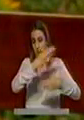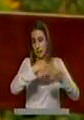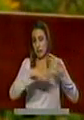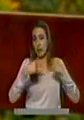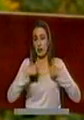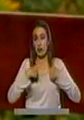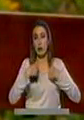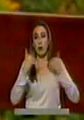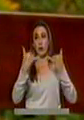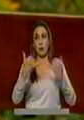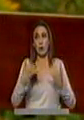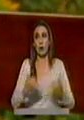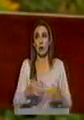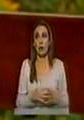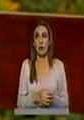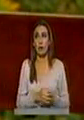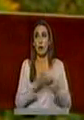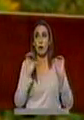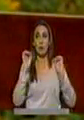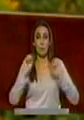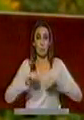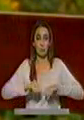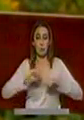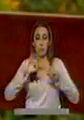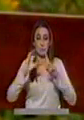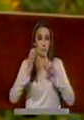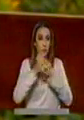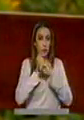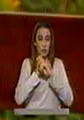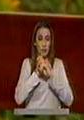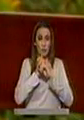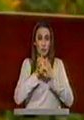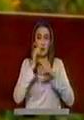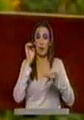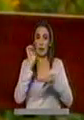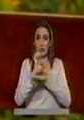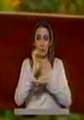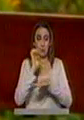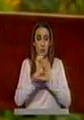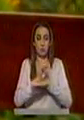estudio actualmente, podremos lograr de que Ecuador